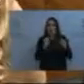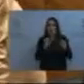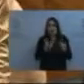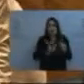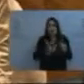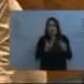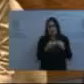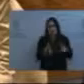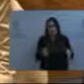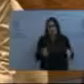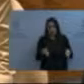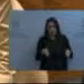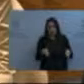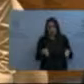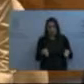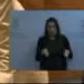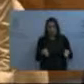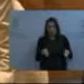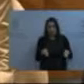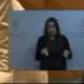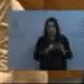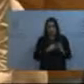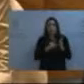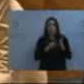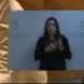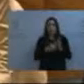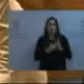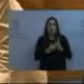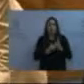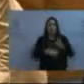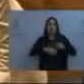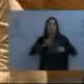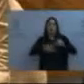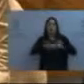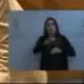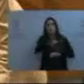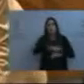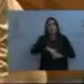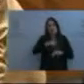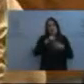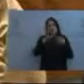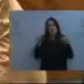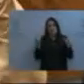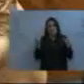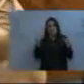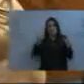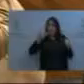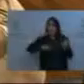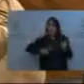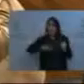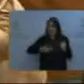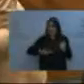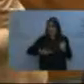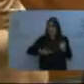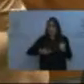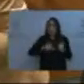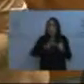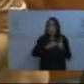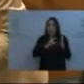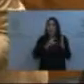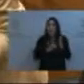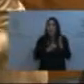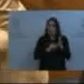Ayuntamiento de Siero del proyecto de urbanización de los espacios públicos. Muy importante, el